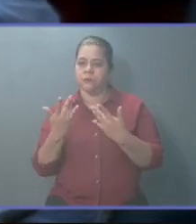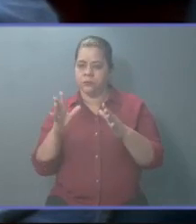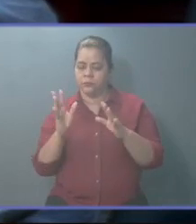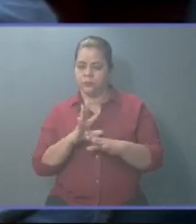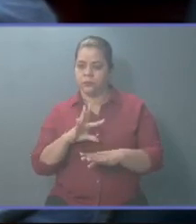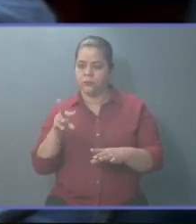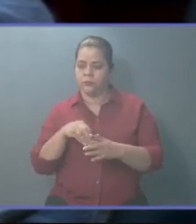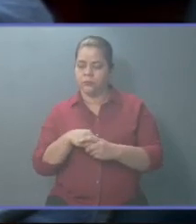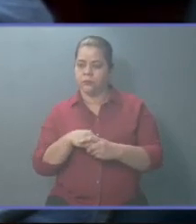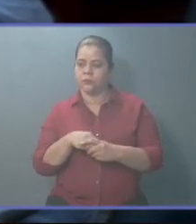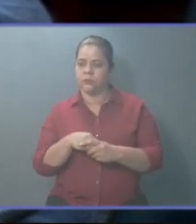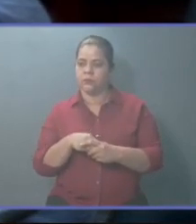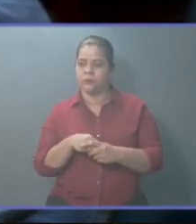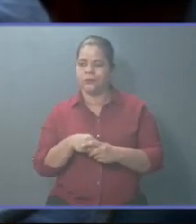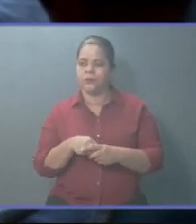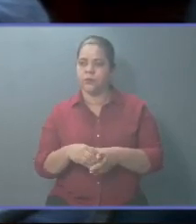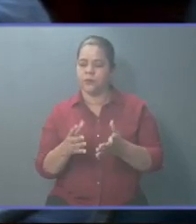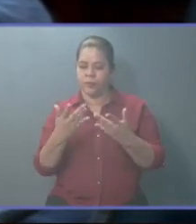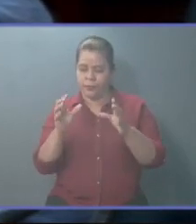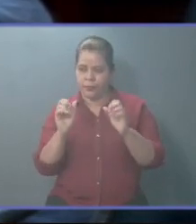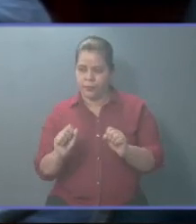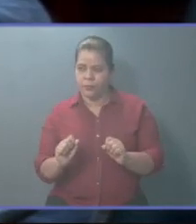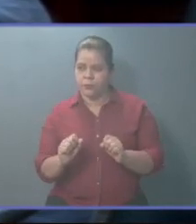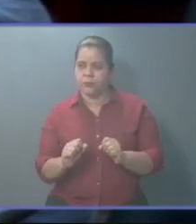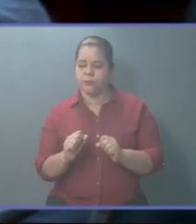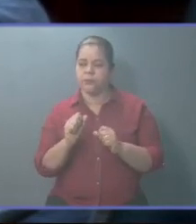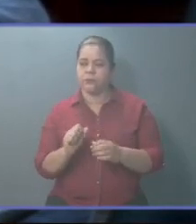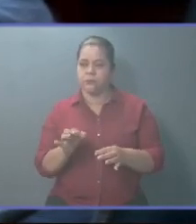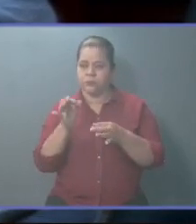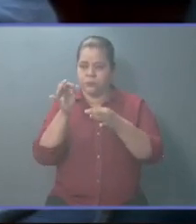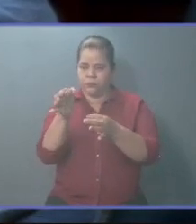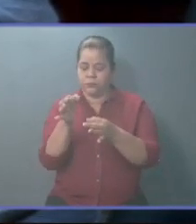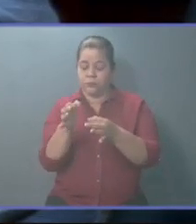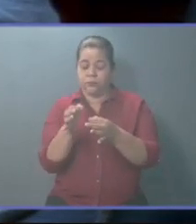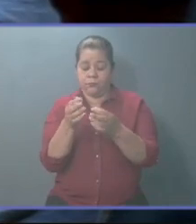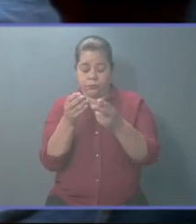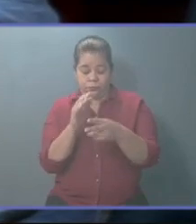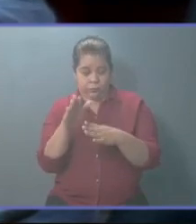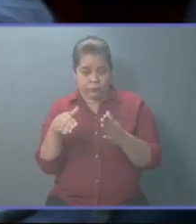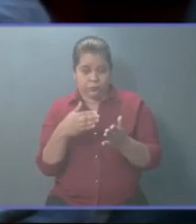posibilidad de colocar títulos en el mercado,